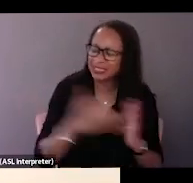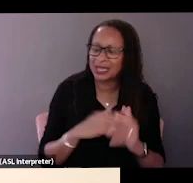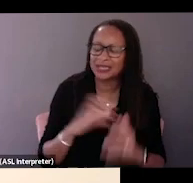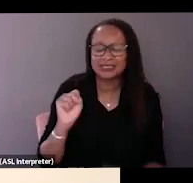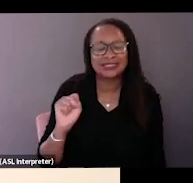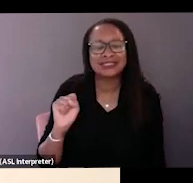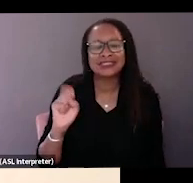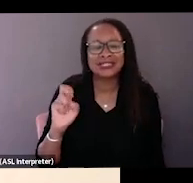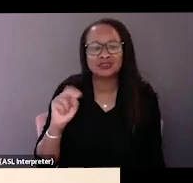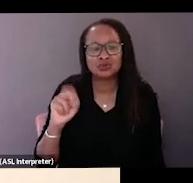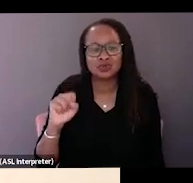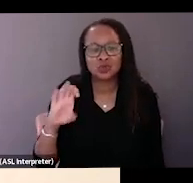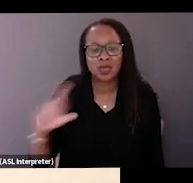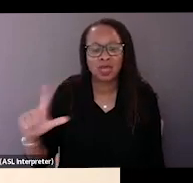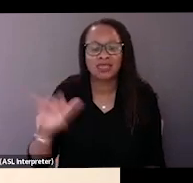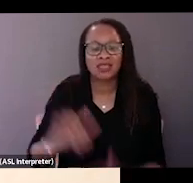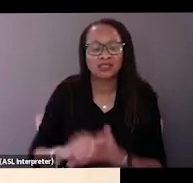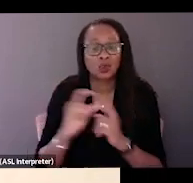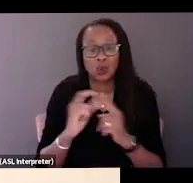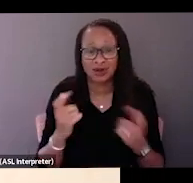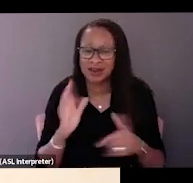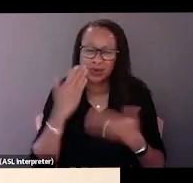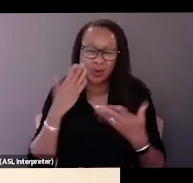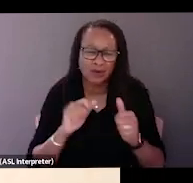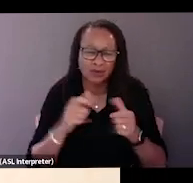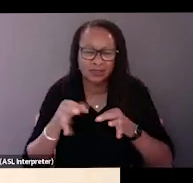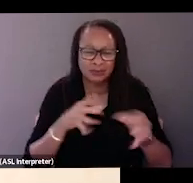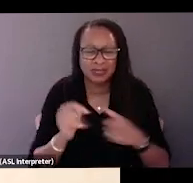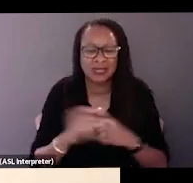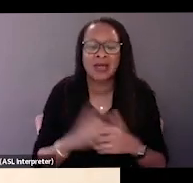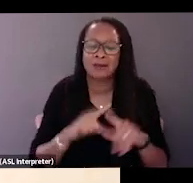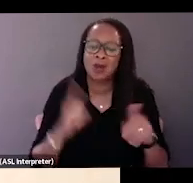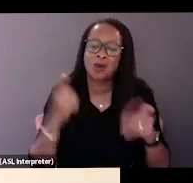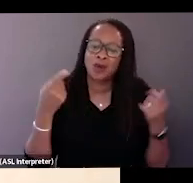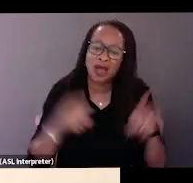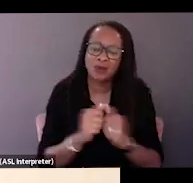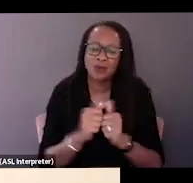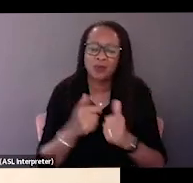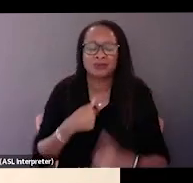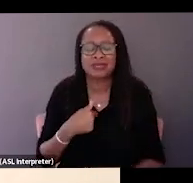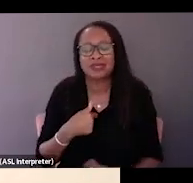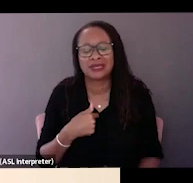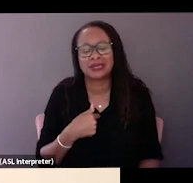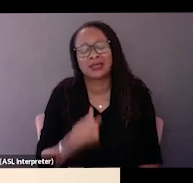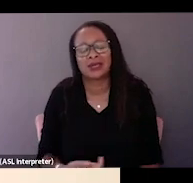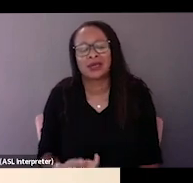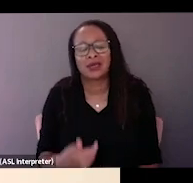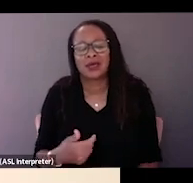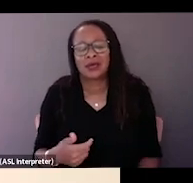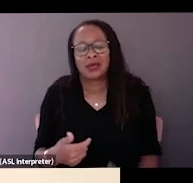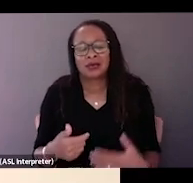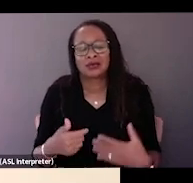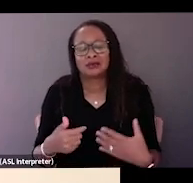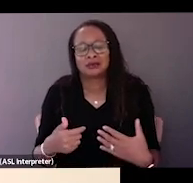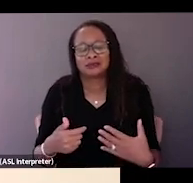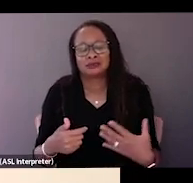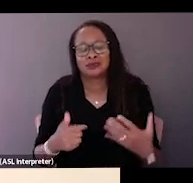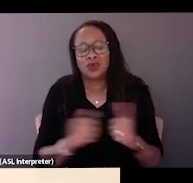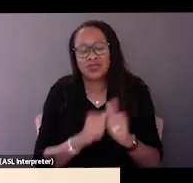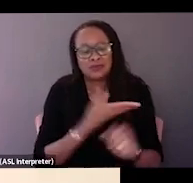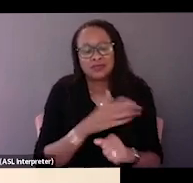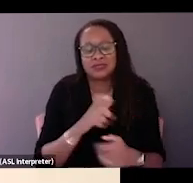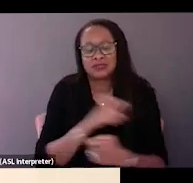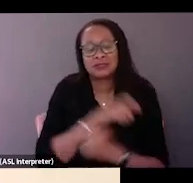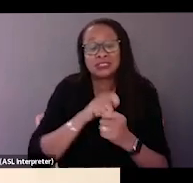la música y principalmente con la conga es que son expresiones artísticas